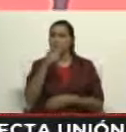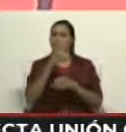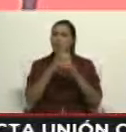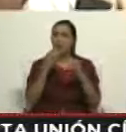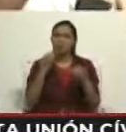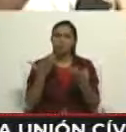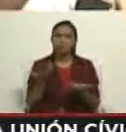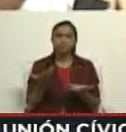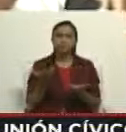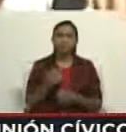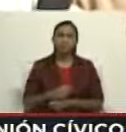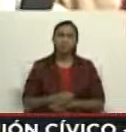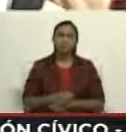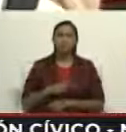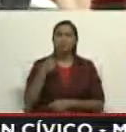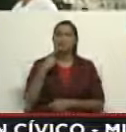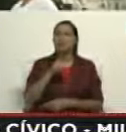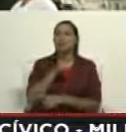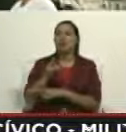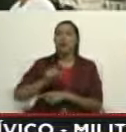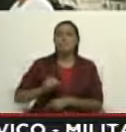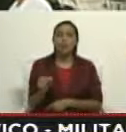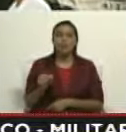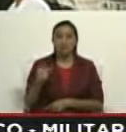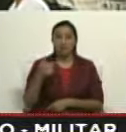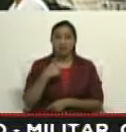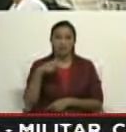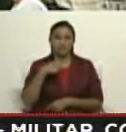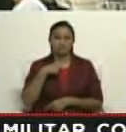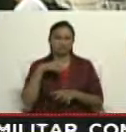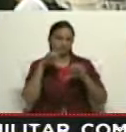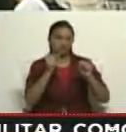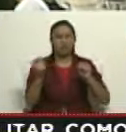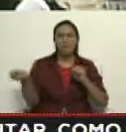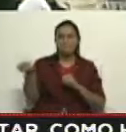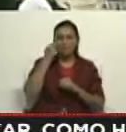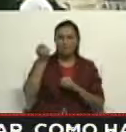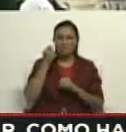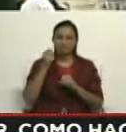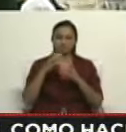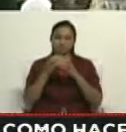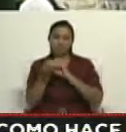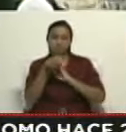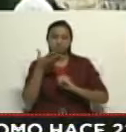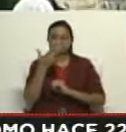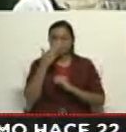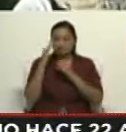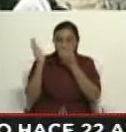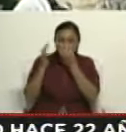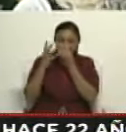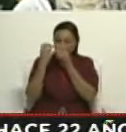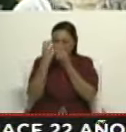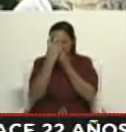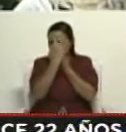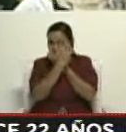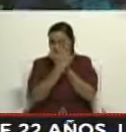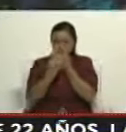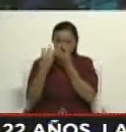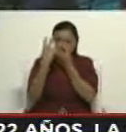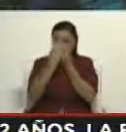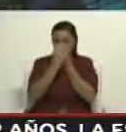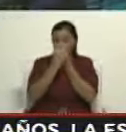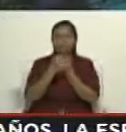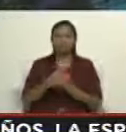le ordenaban a la policía? Caerle a palo, a gases lacrimógenos, a peinilla. Éramos la unidad